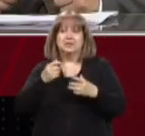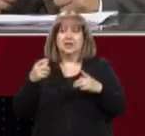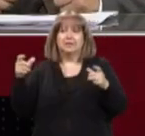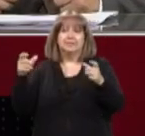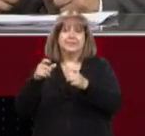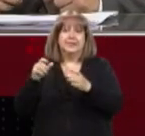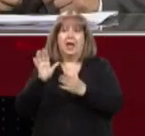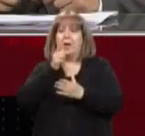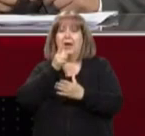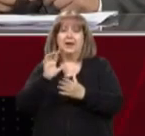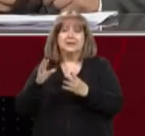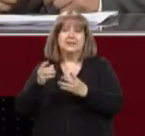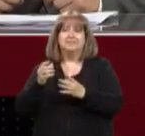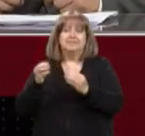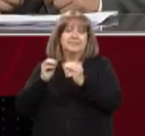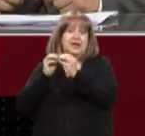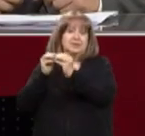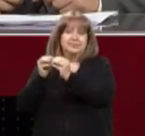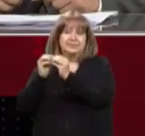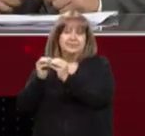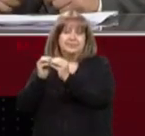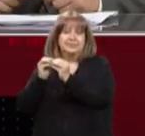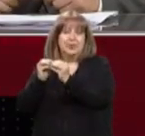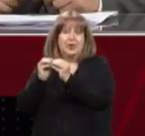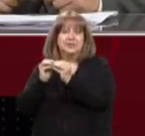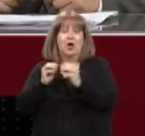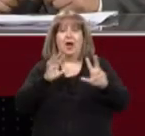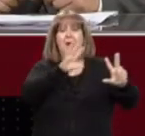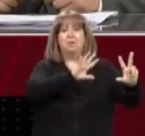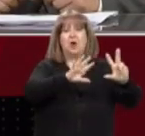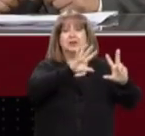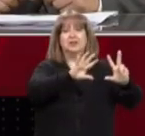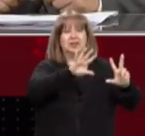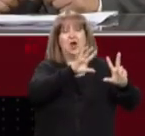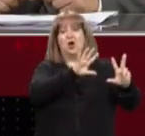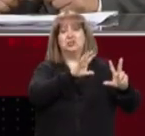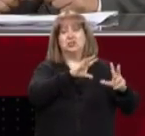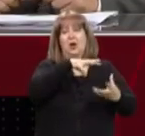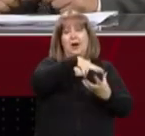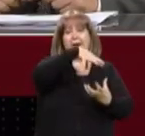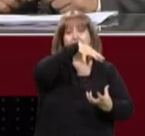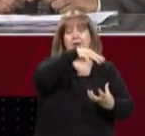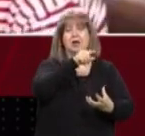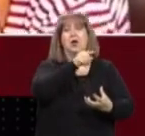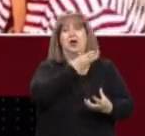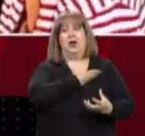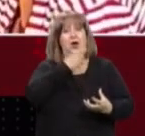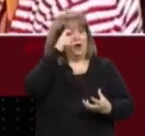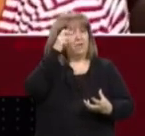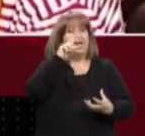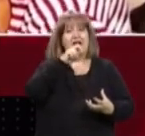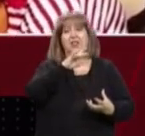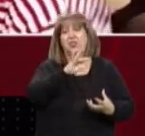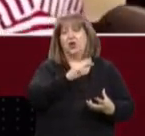se había borrado un poco con el tema de los Radu y Fernando, Habían apacado mucho el caso de